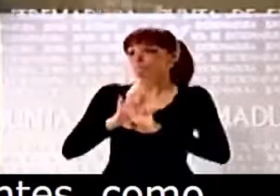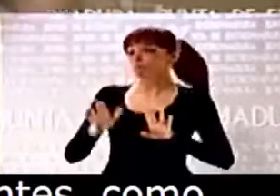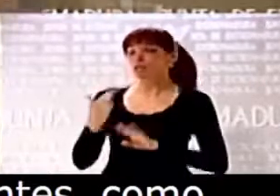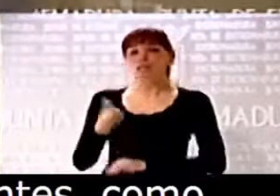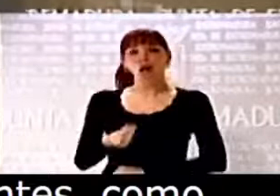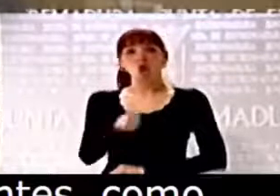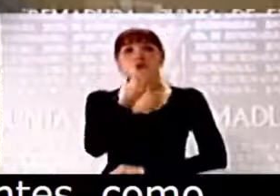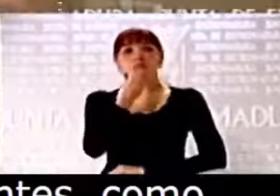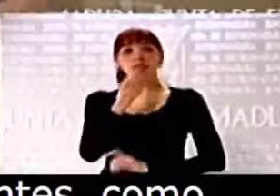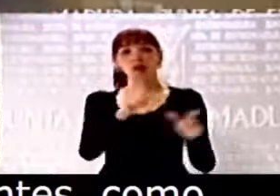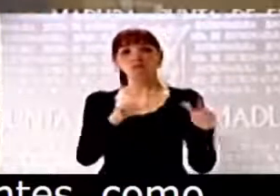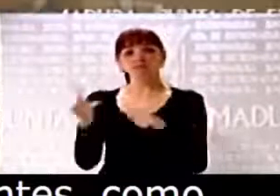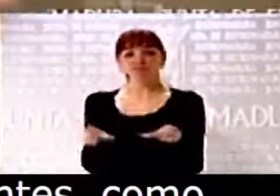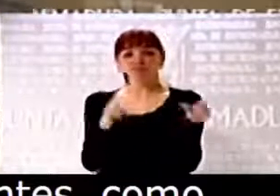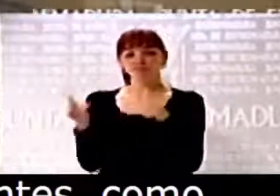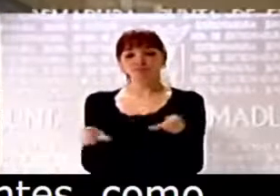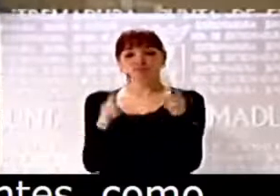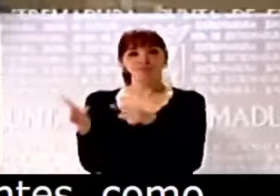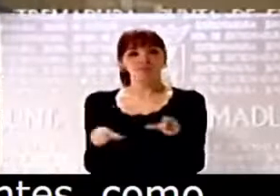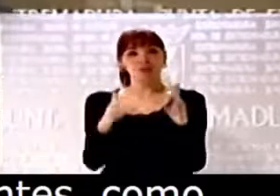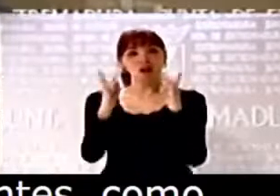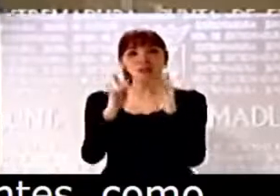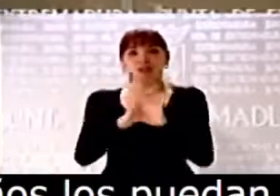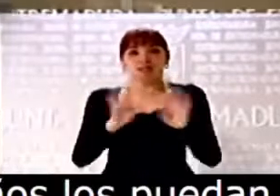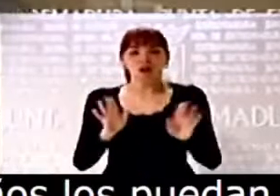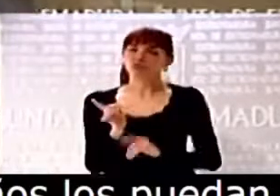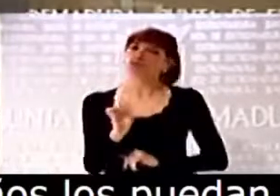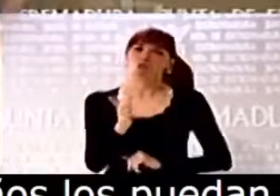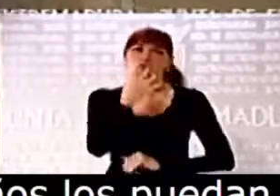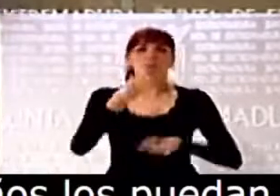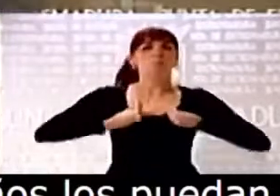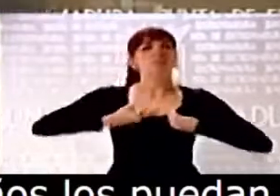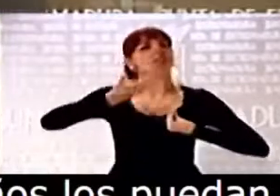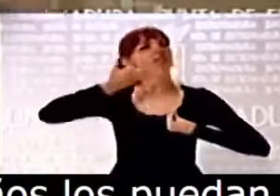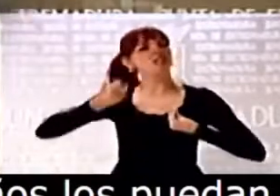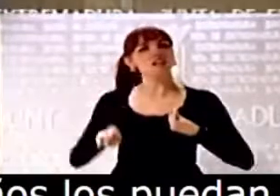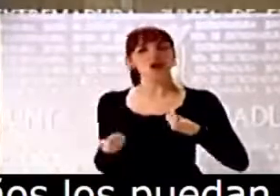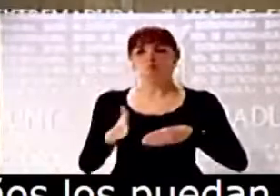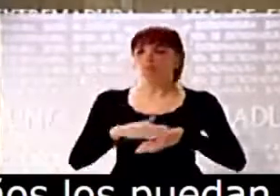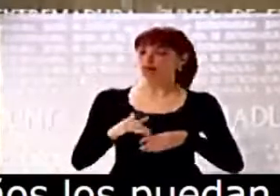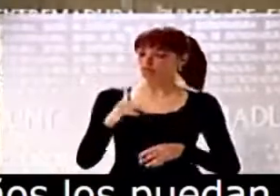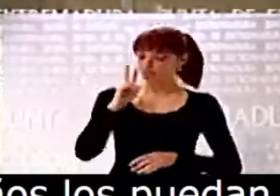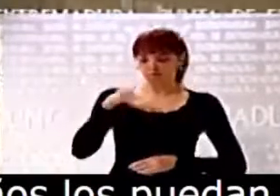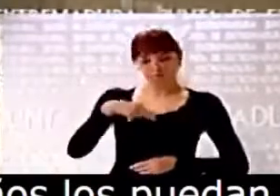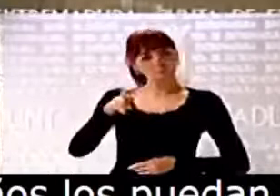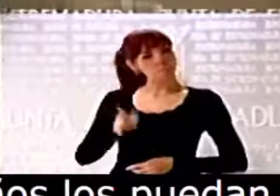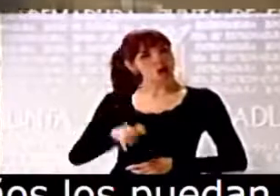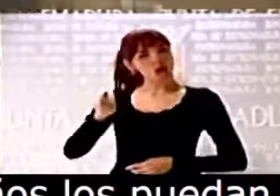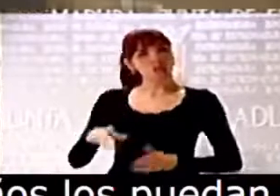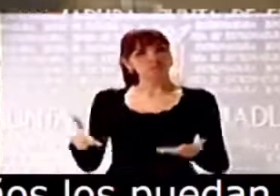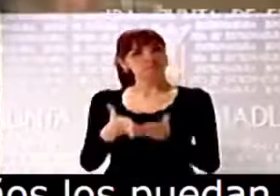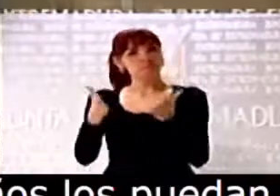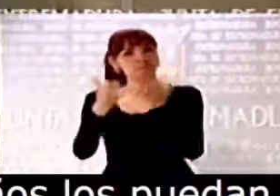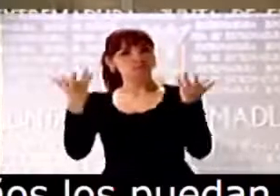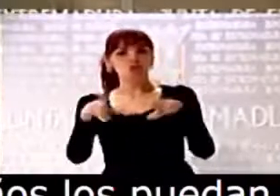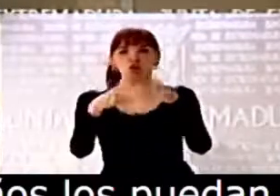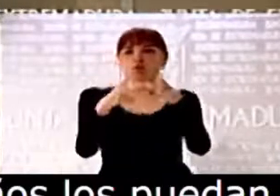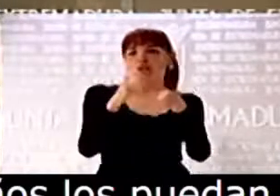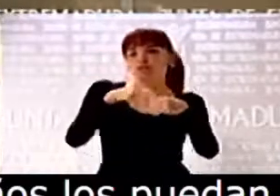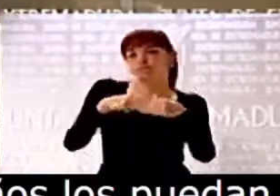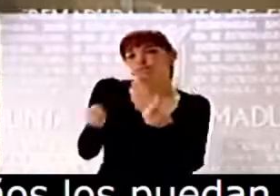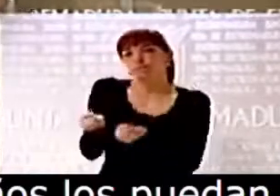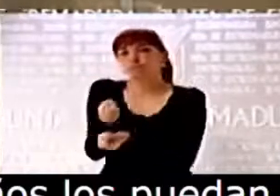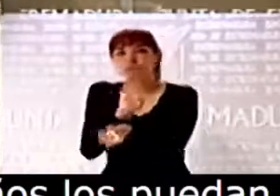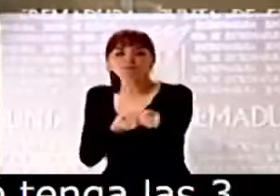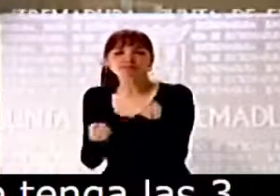comidas del día y una cama, sino porque tengan una vida digna que desarrollar, de sentirse útil en el conjunto de la sociedad, de poder seguir aportando